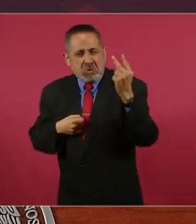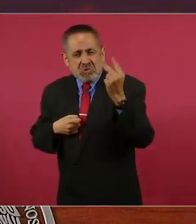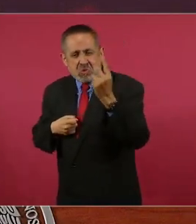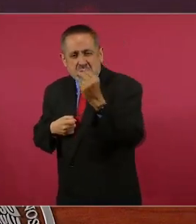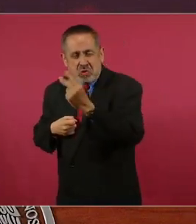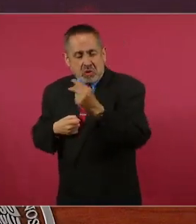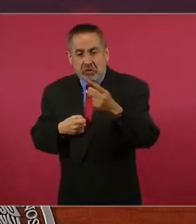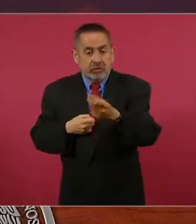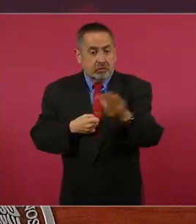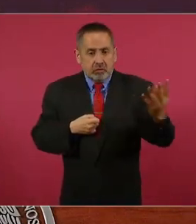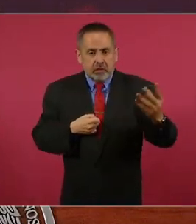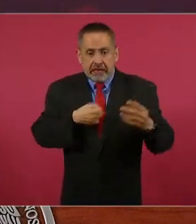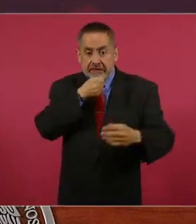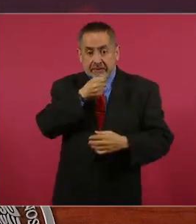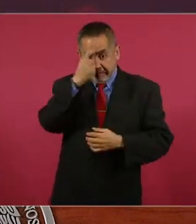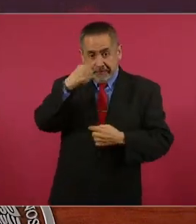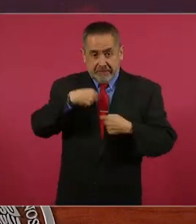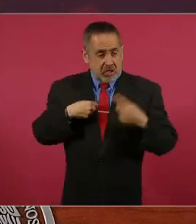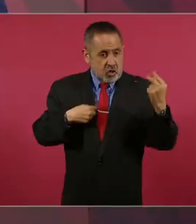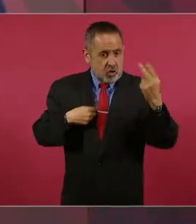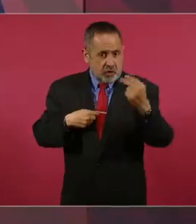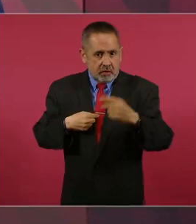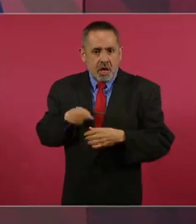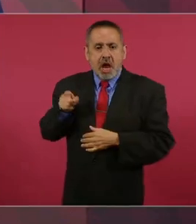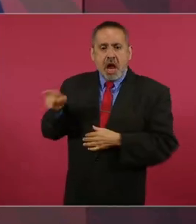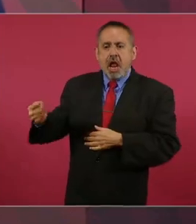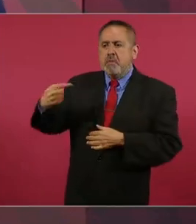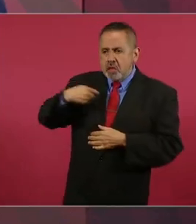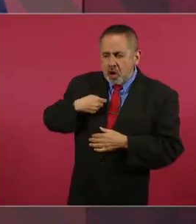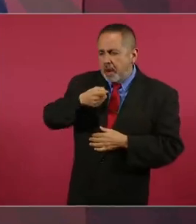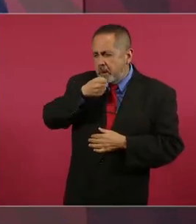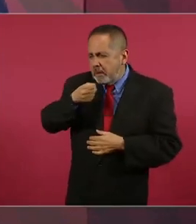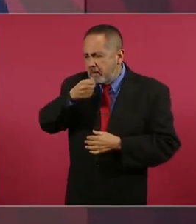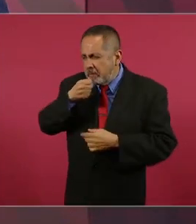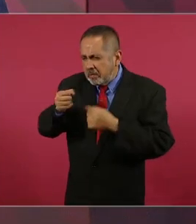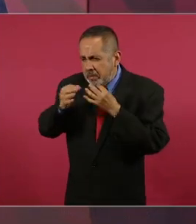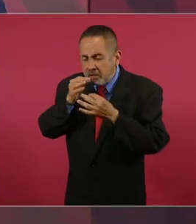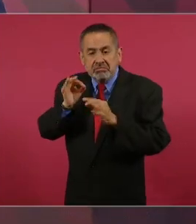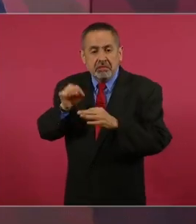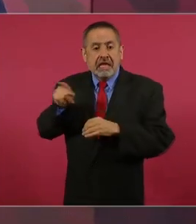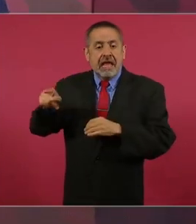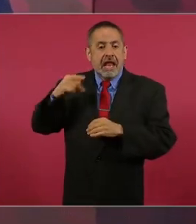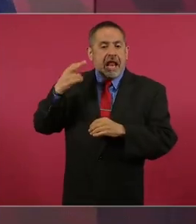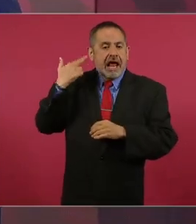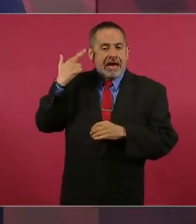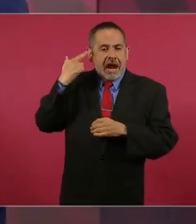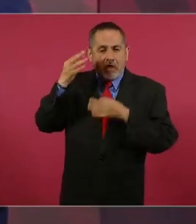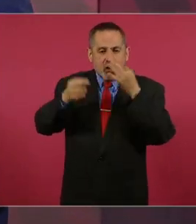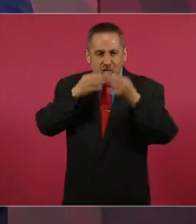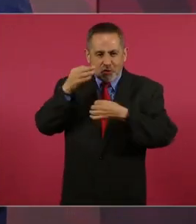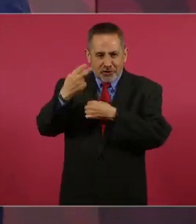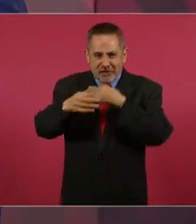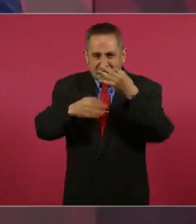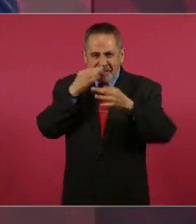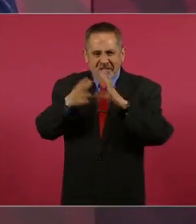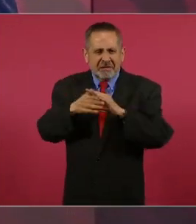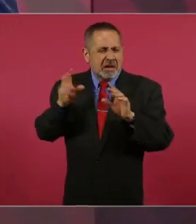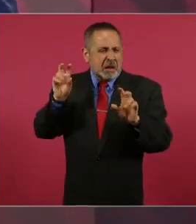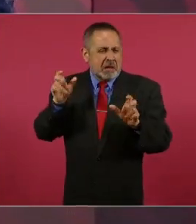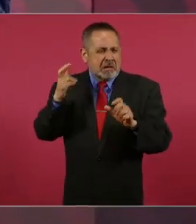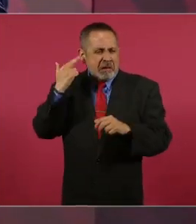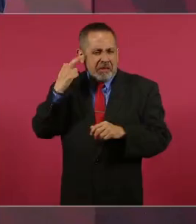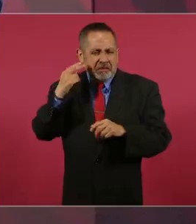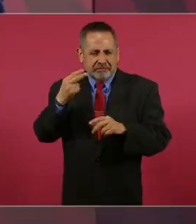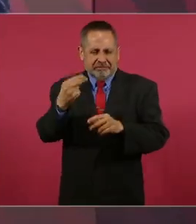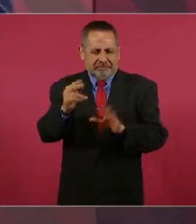en ninguna parte, ¿sí? Él me dio una entrevista. Tenía un programa de radio, una estación de radio,